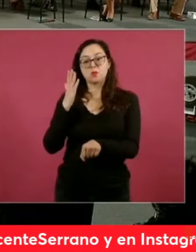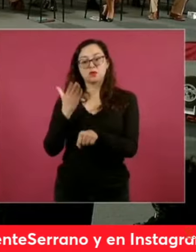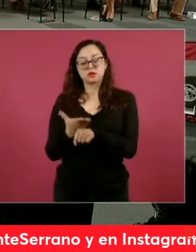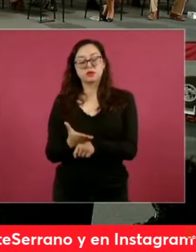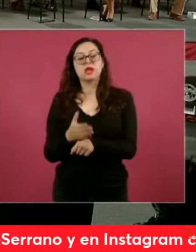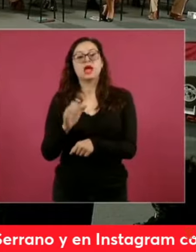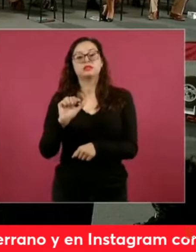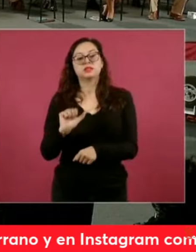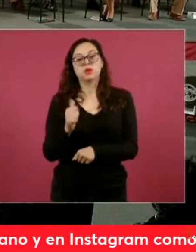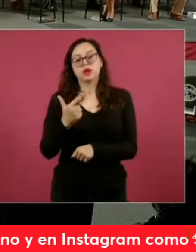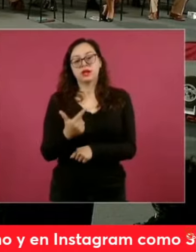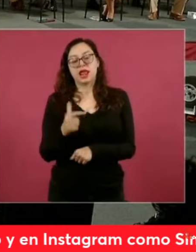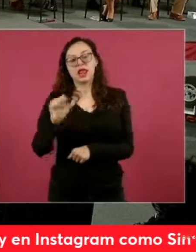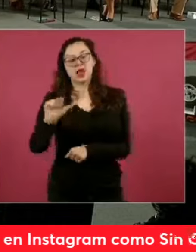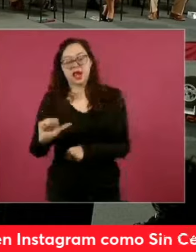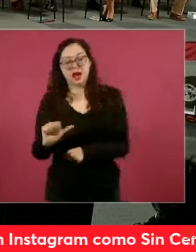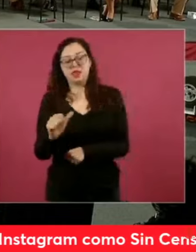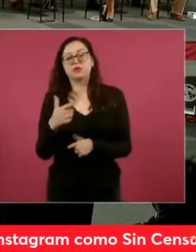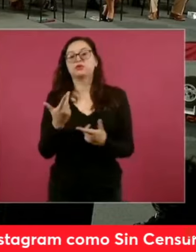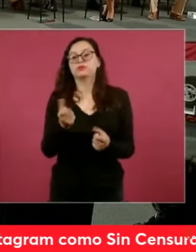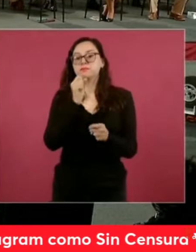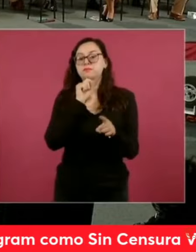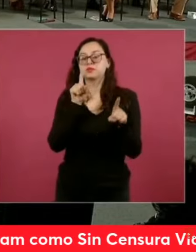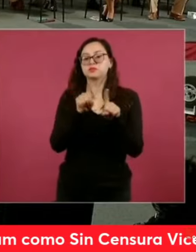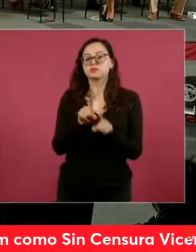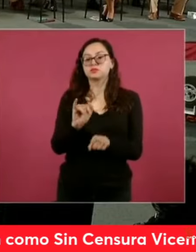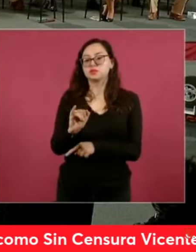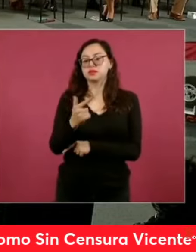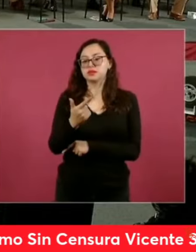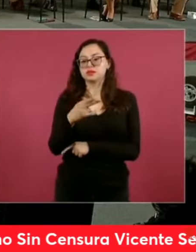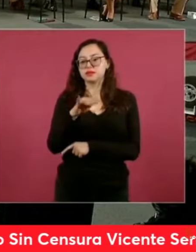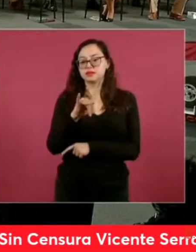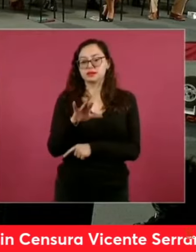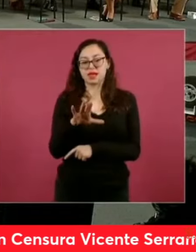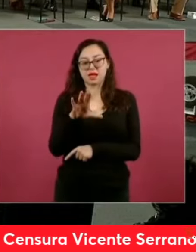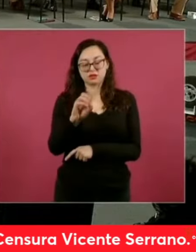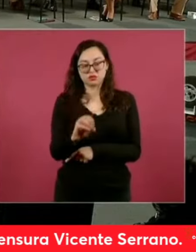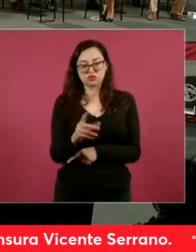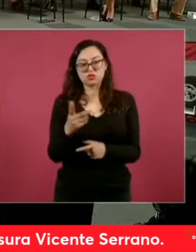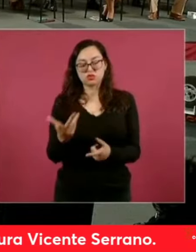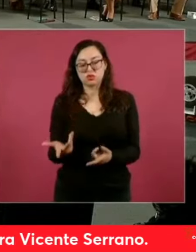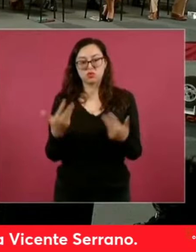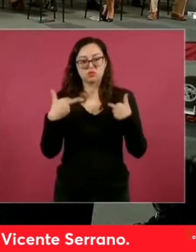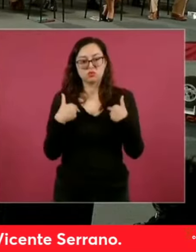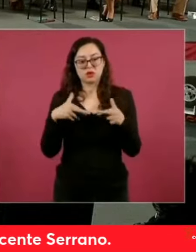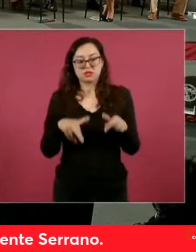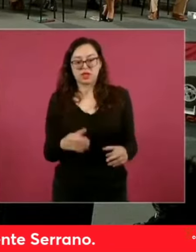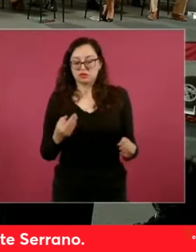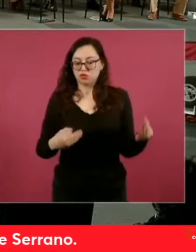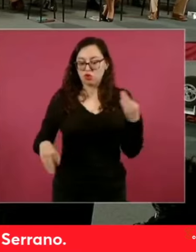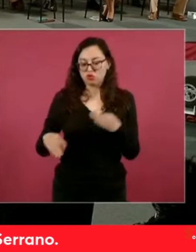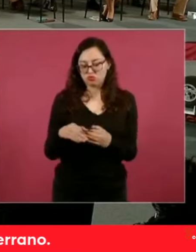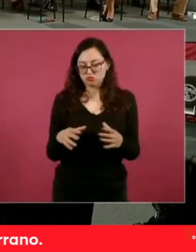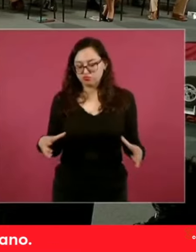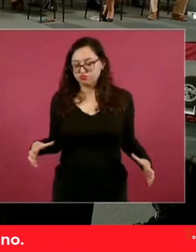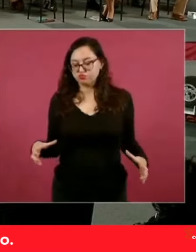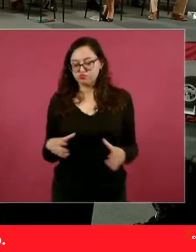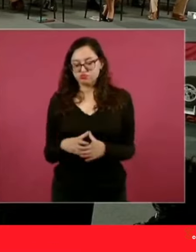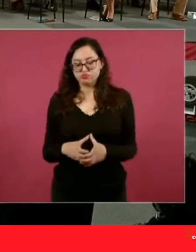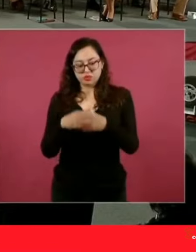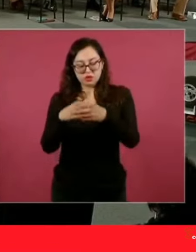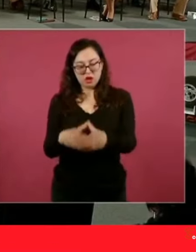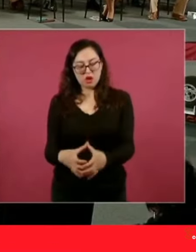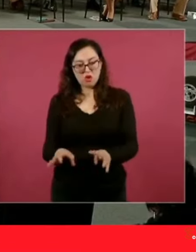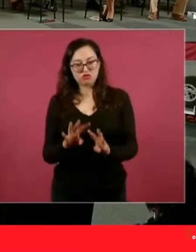General Agrario, Ignacio Nezahualcóyotl, representando a todo el movimiento original y parte del